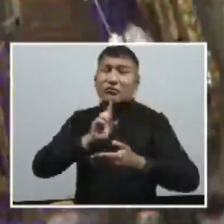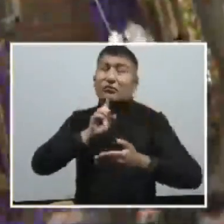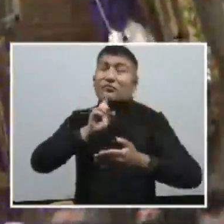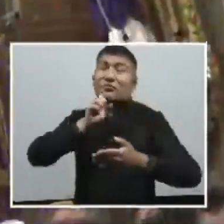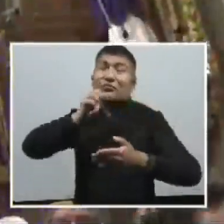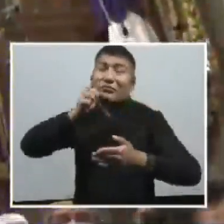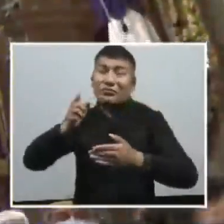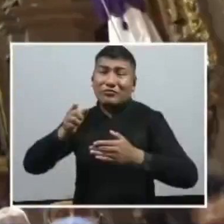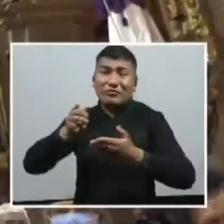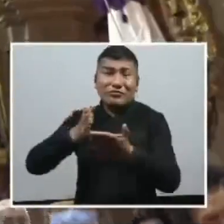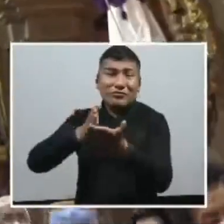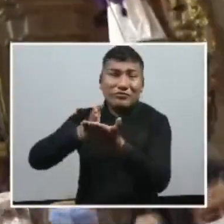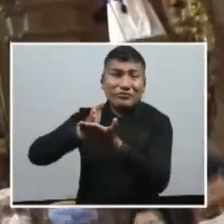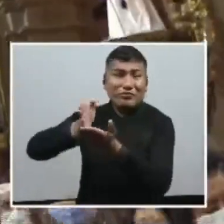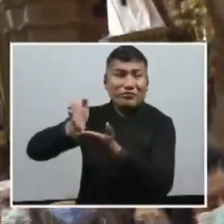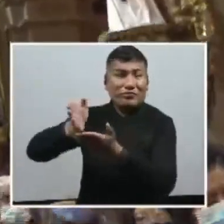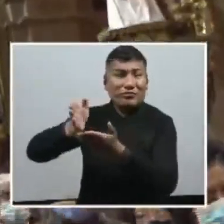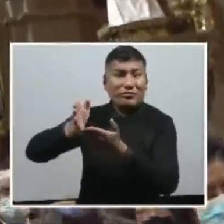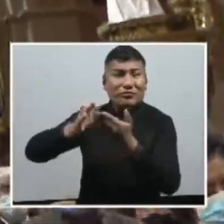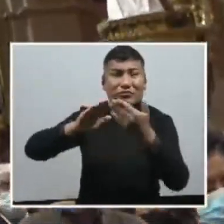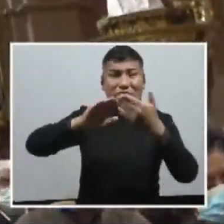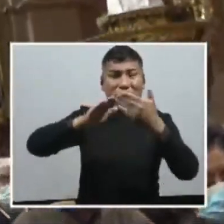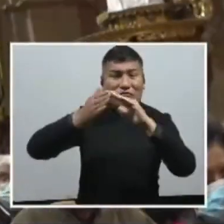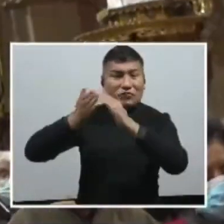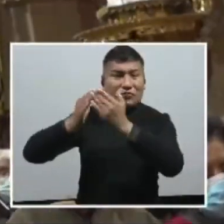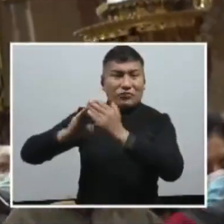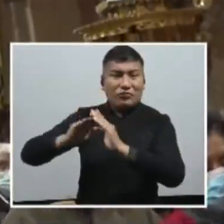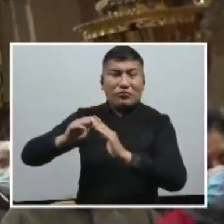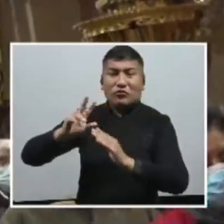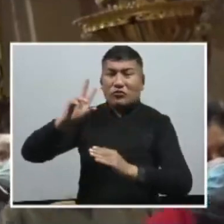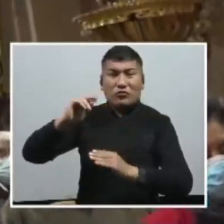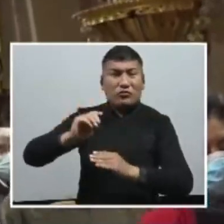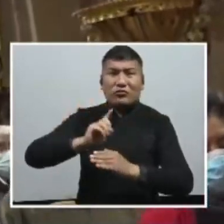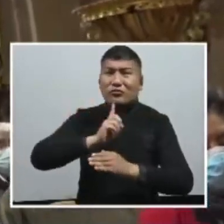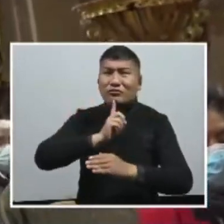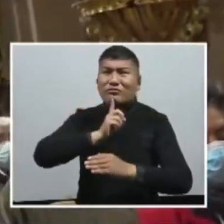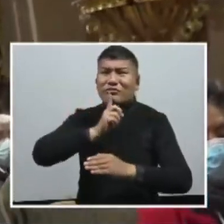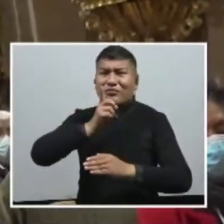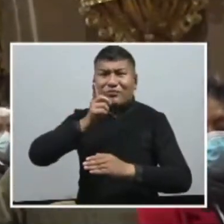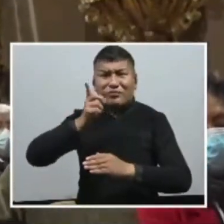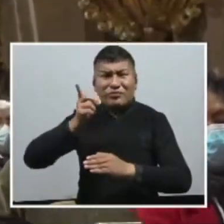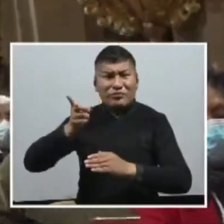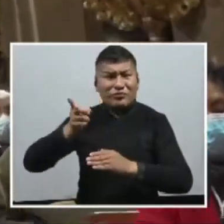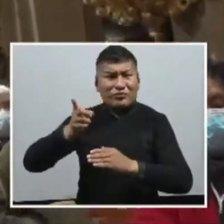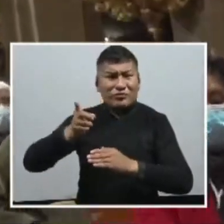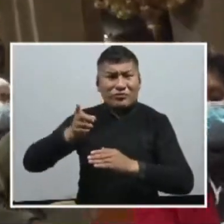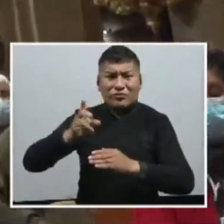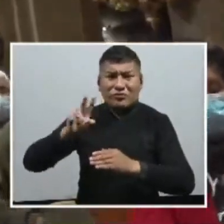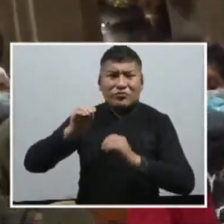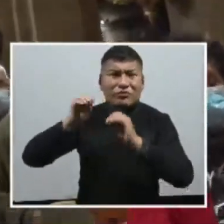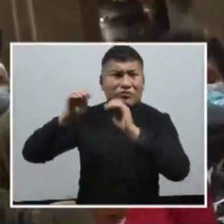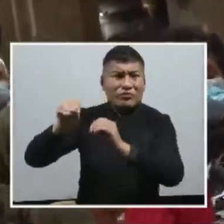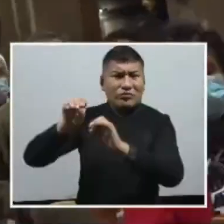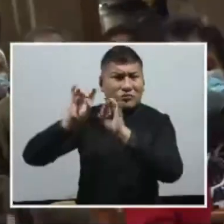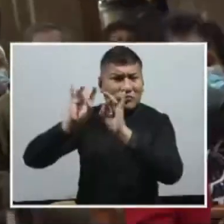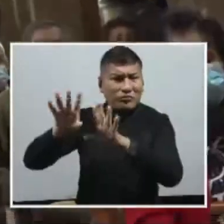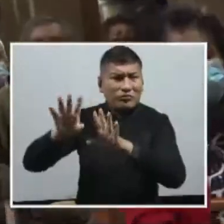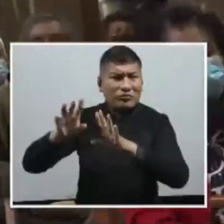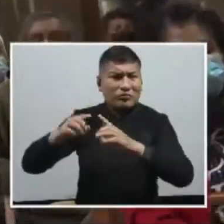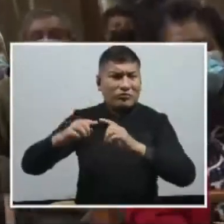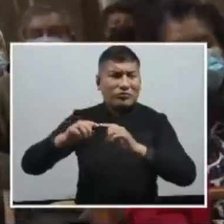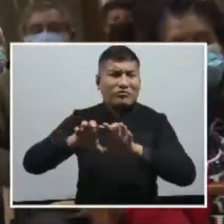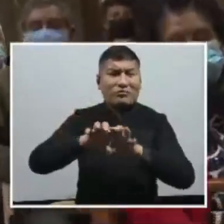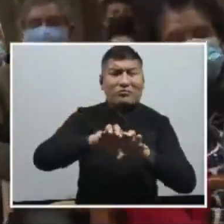en sus derechos y deberes ciudadanos. Y no sembrar odio, revanchismo ni